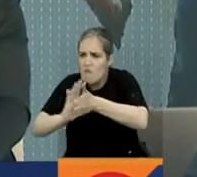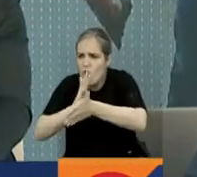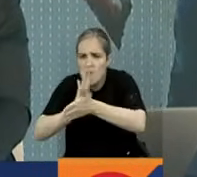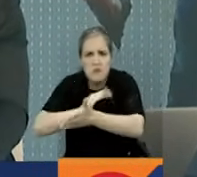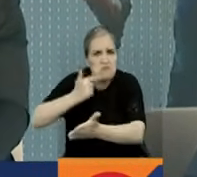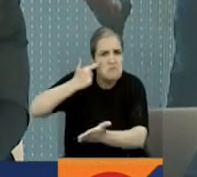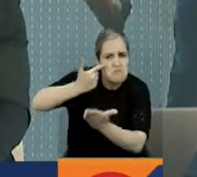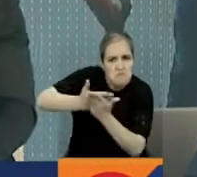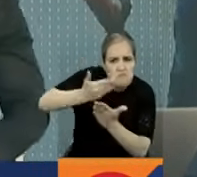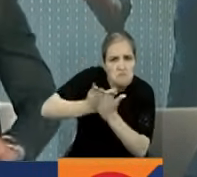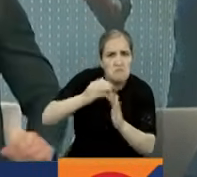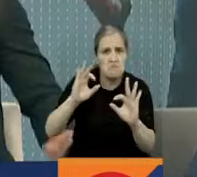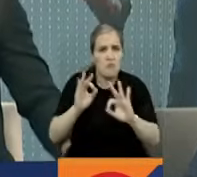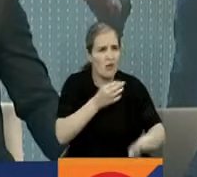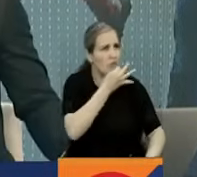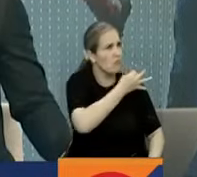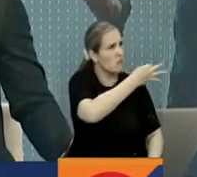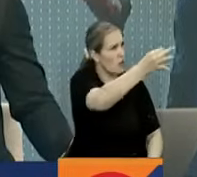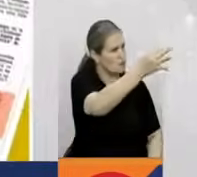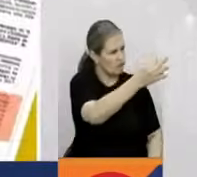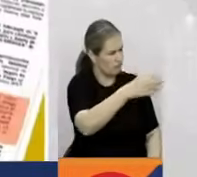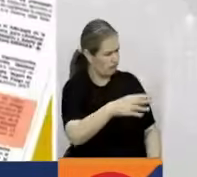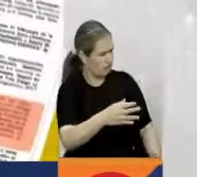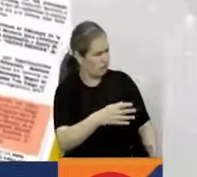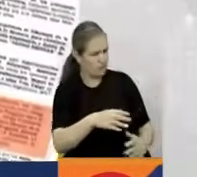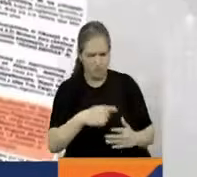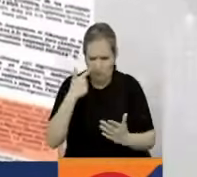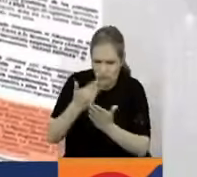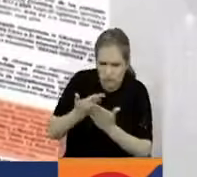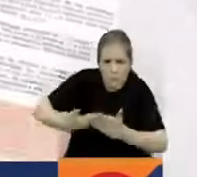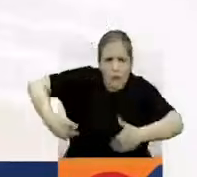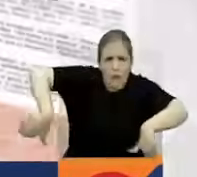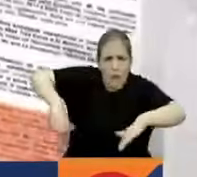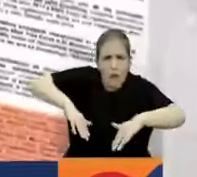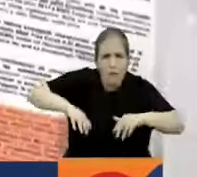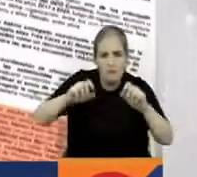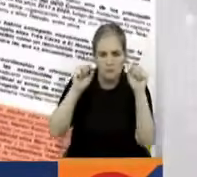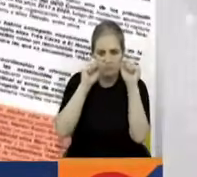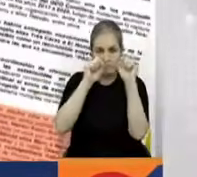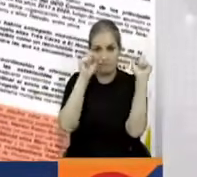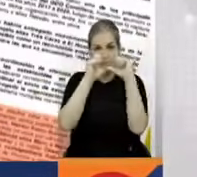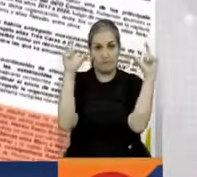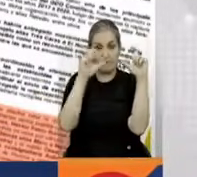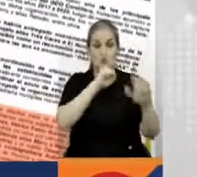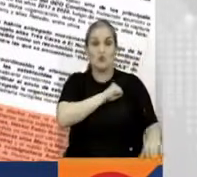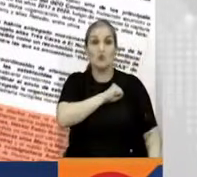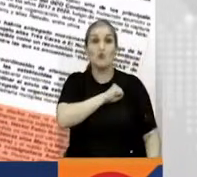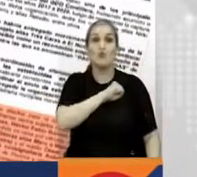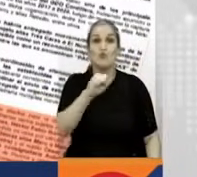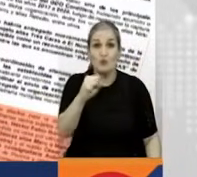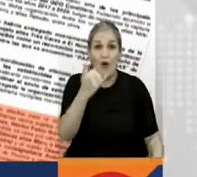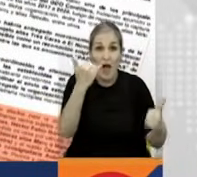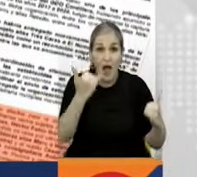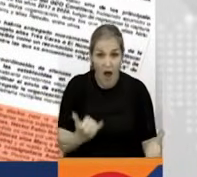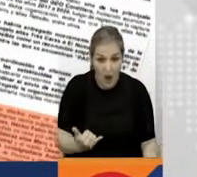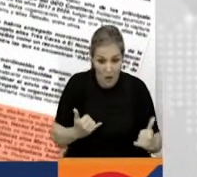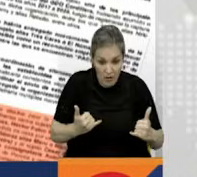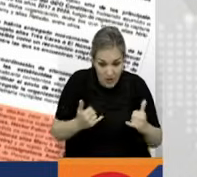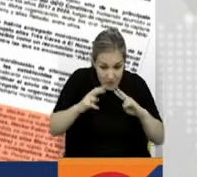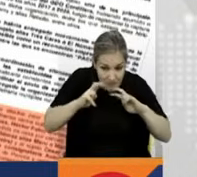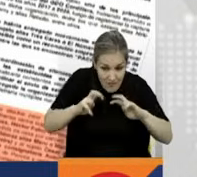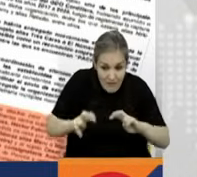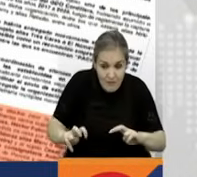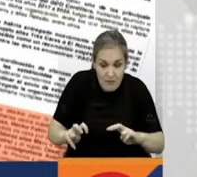inteligencia que valide la denuncia entregada por la campaña. Lo sorprendente y lo que va a revelar la investigación periodística en